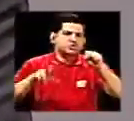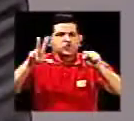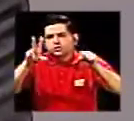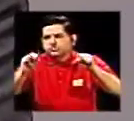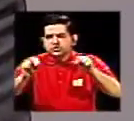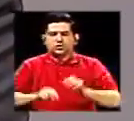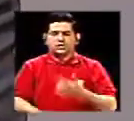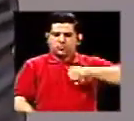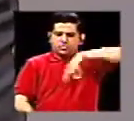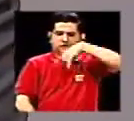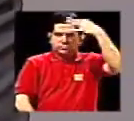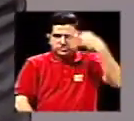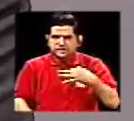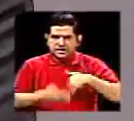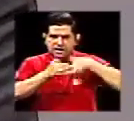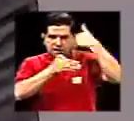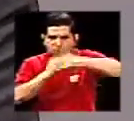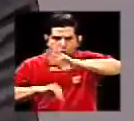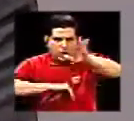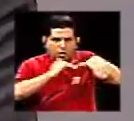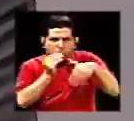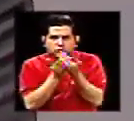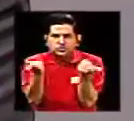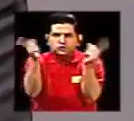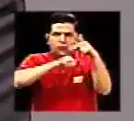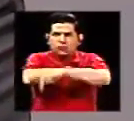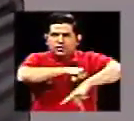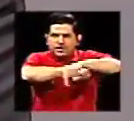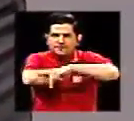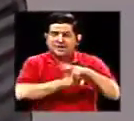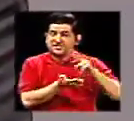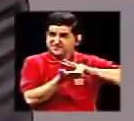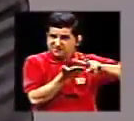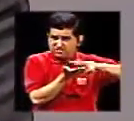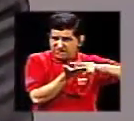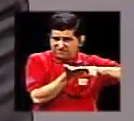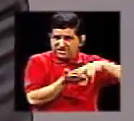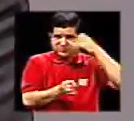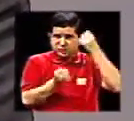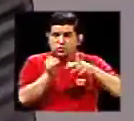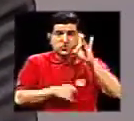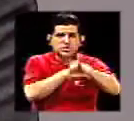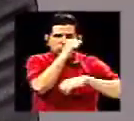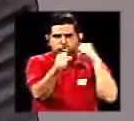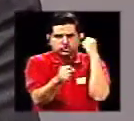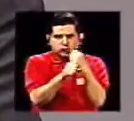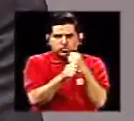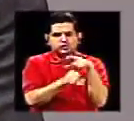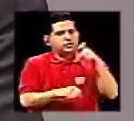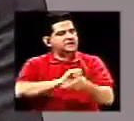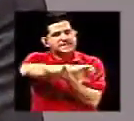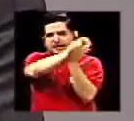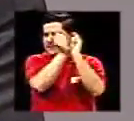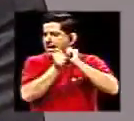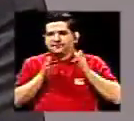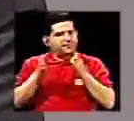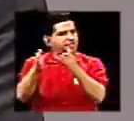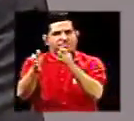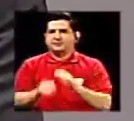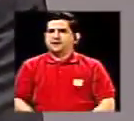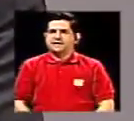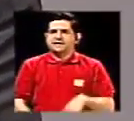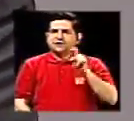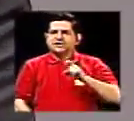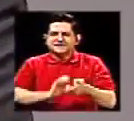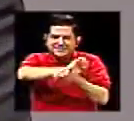nos parece que después de todo lo que ha acontecido en este país con liberación en los últimos 8 años, hay que dar un cambio de rumbo, hay que virar